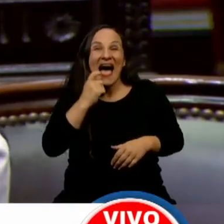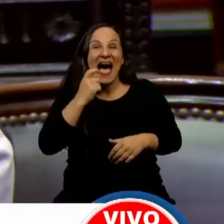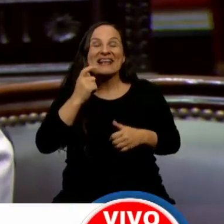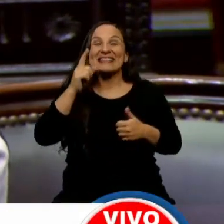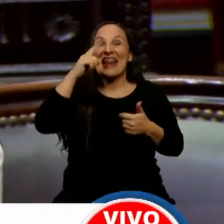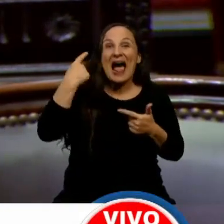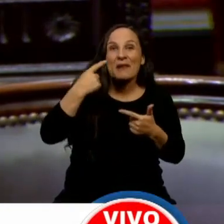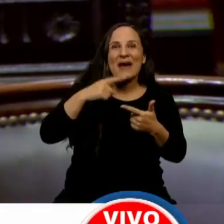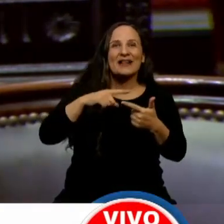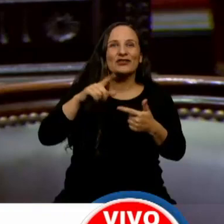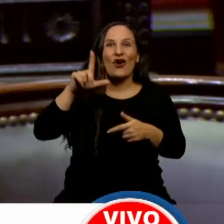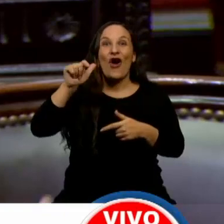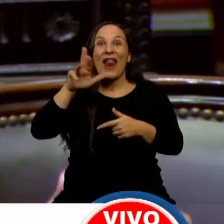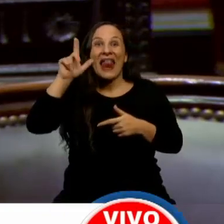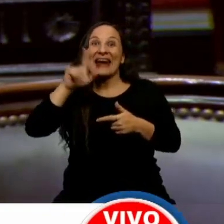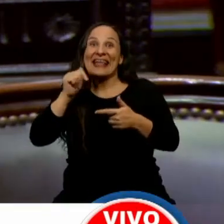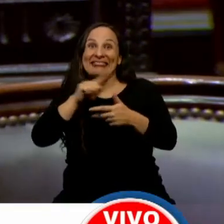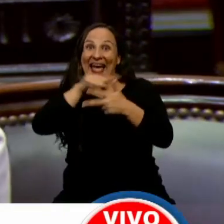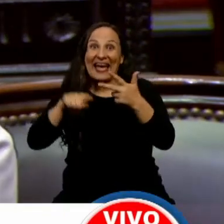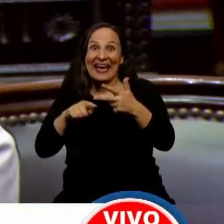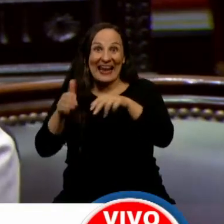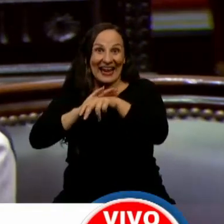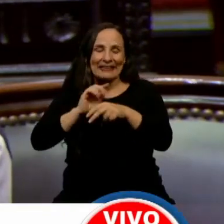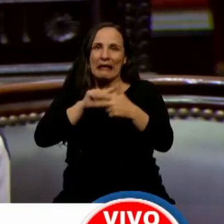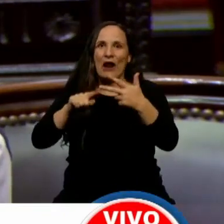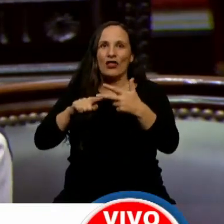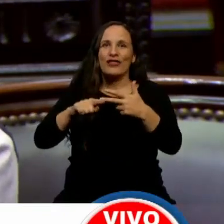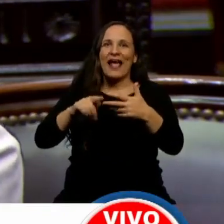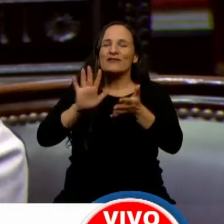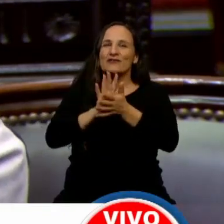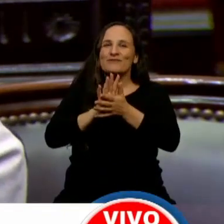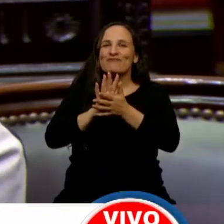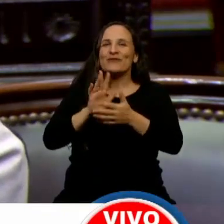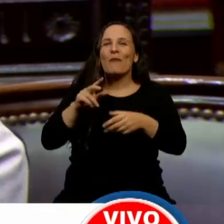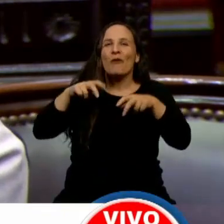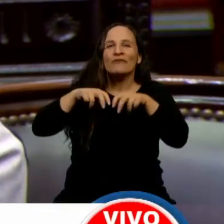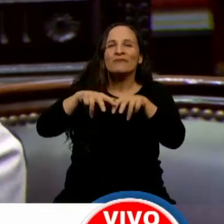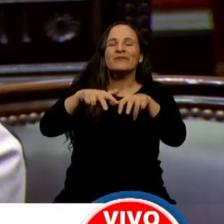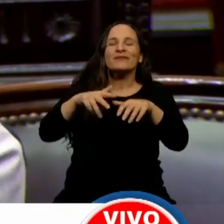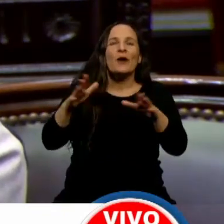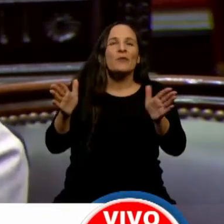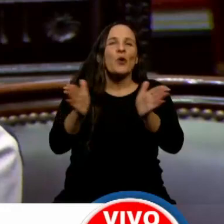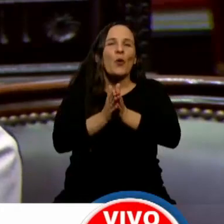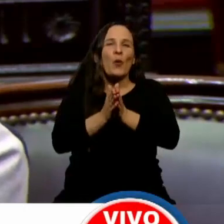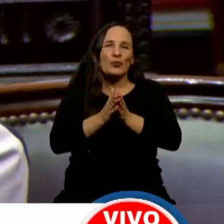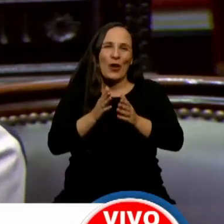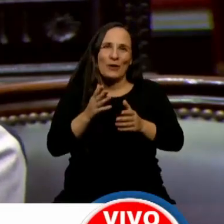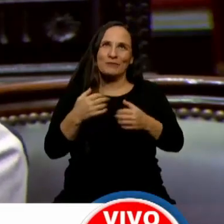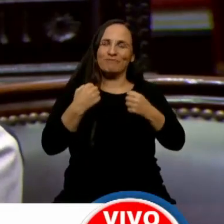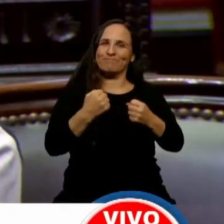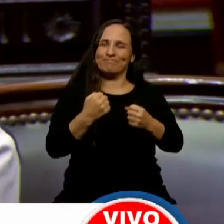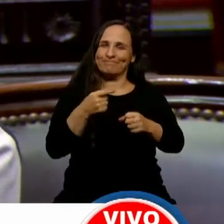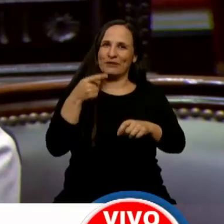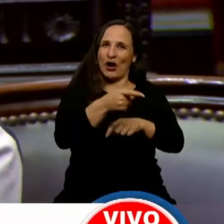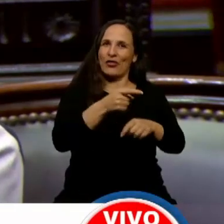Rodríguez Larreta, que caminaban juntos para enfrentar la pandemia, la verdad que duró muy poco y hoy la tenemos dentro de lo que